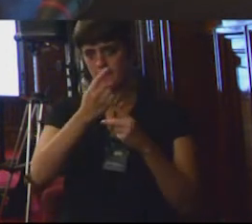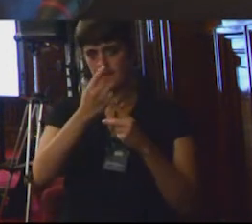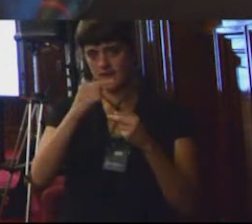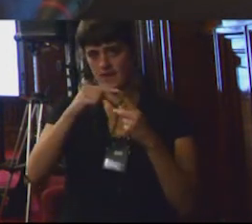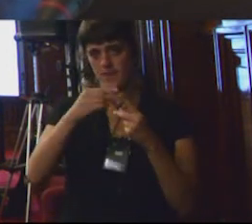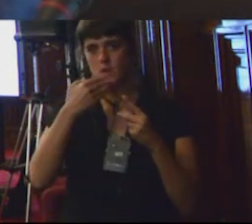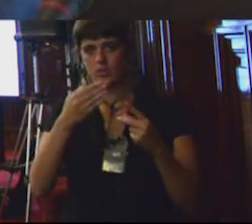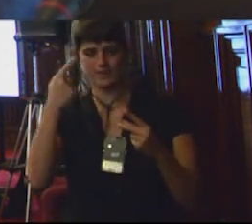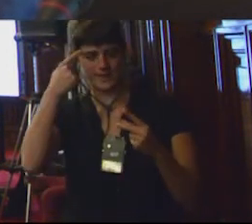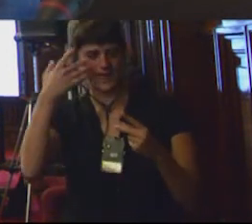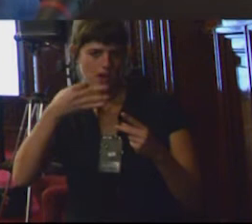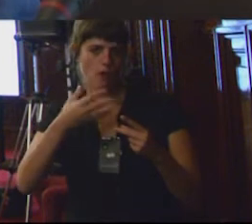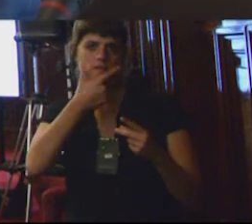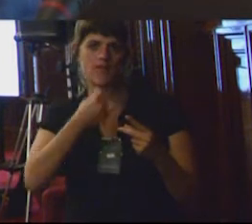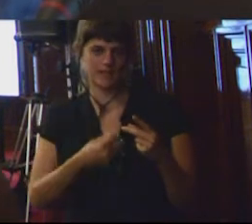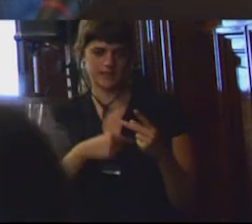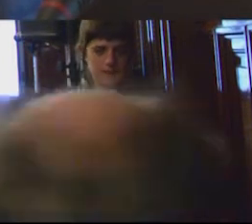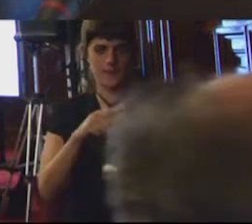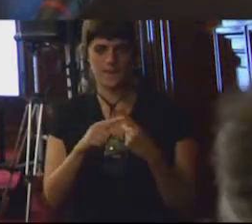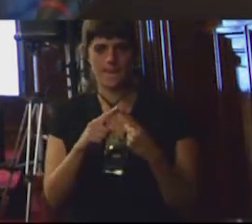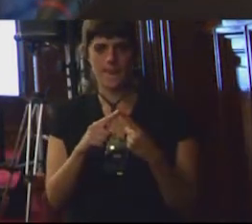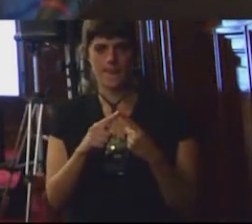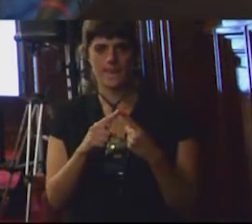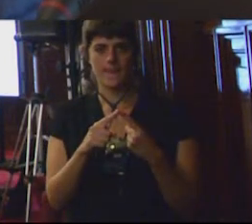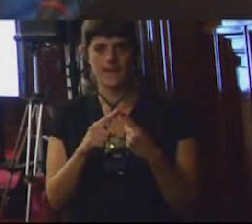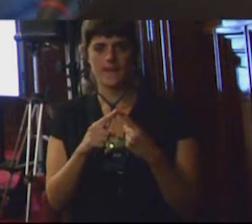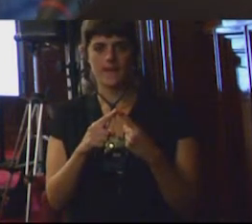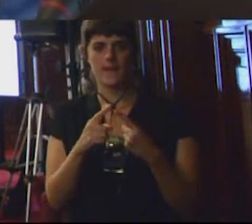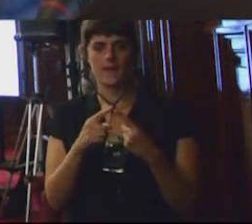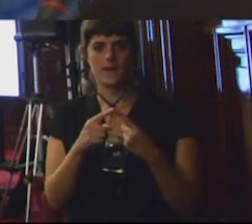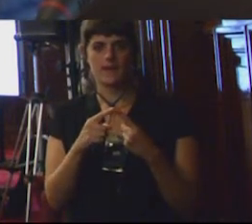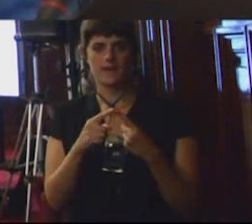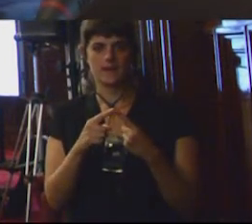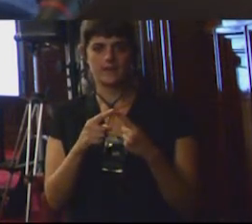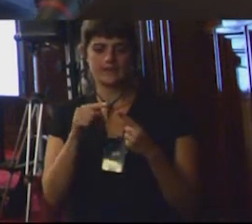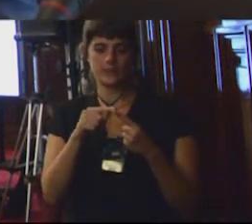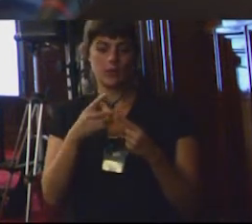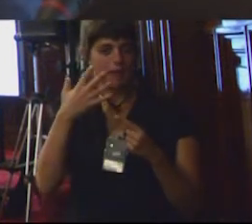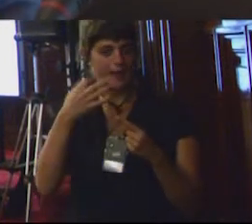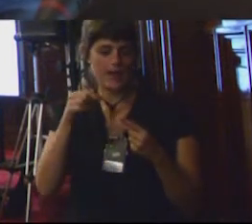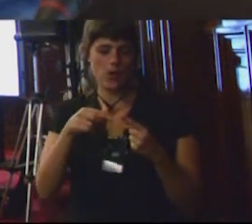fácil y creo que la pregunta no va a ser positiva.